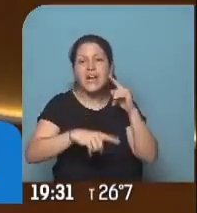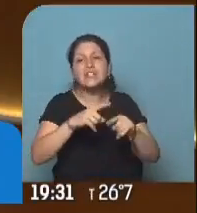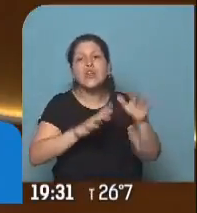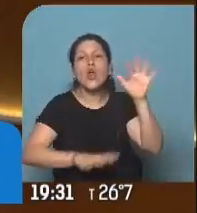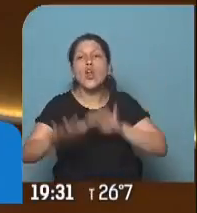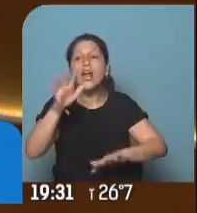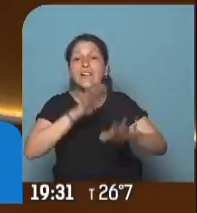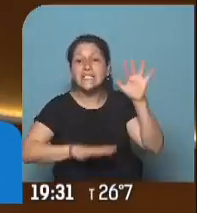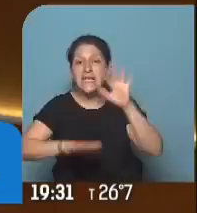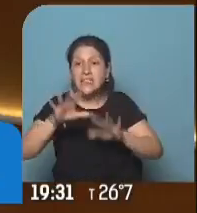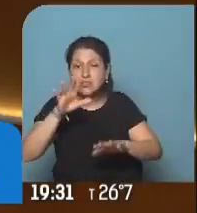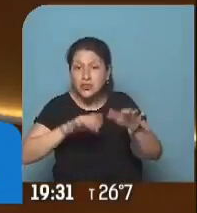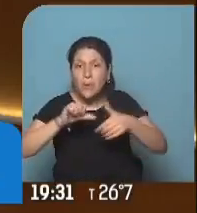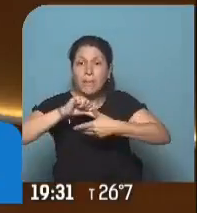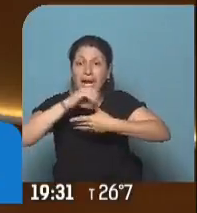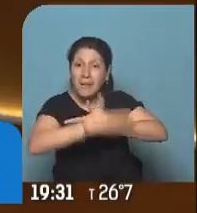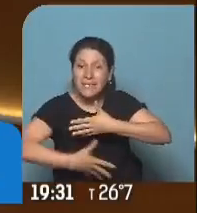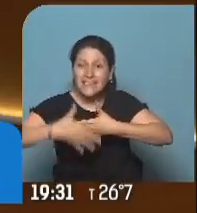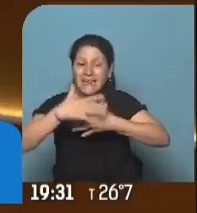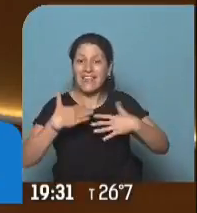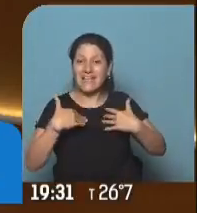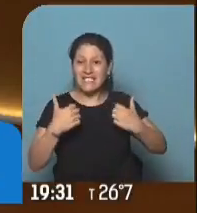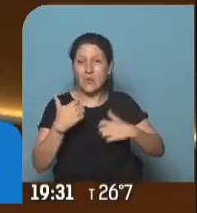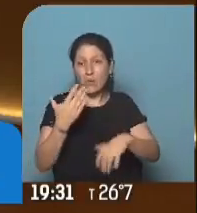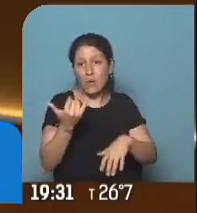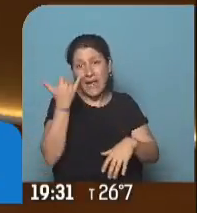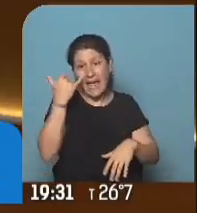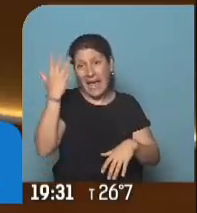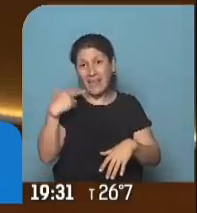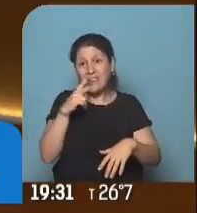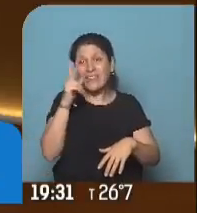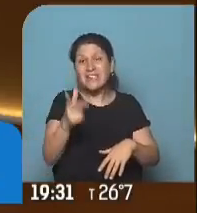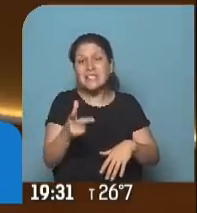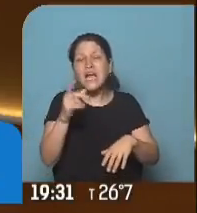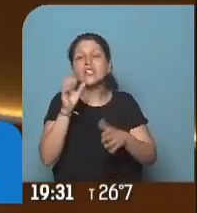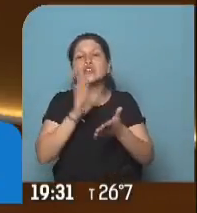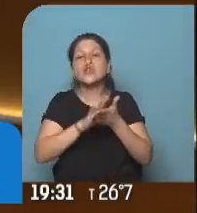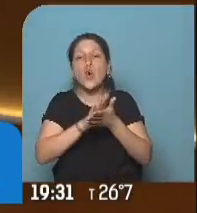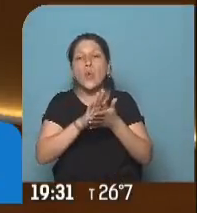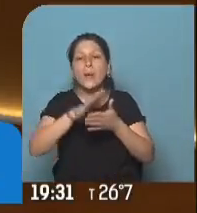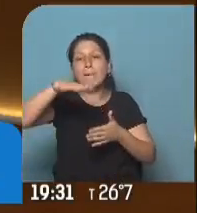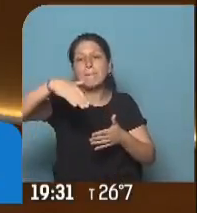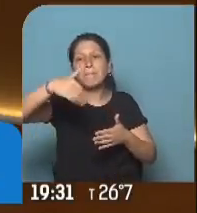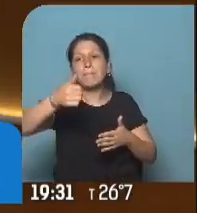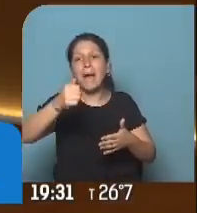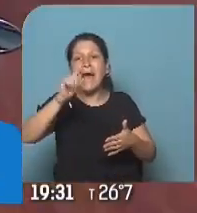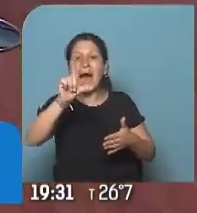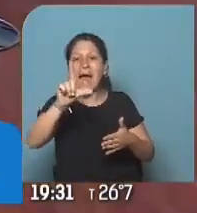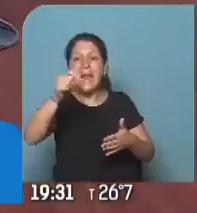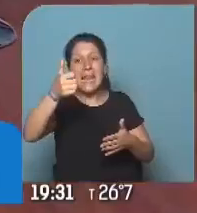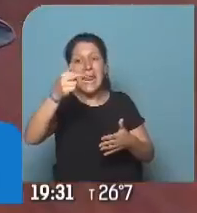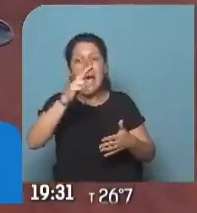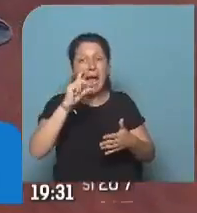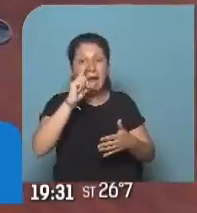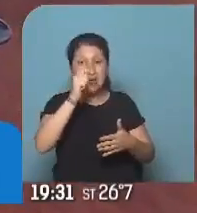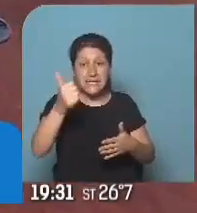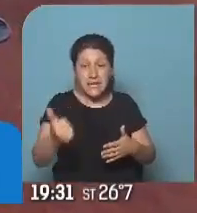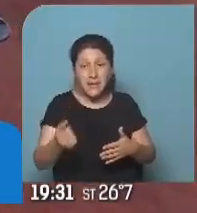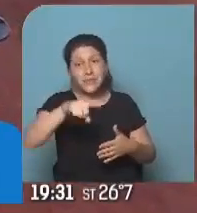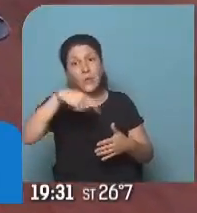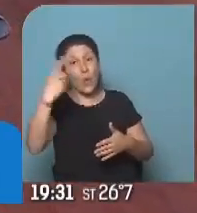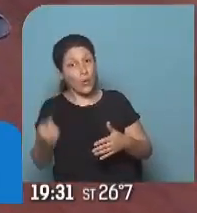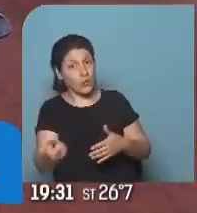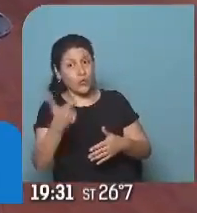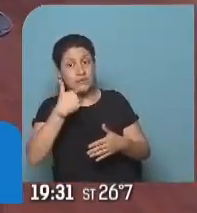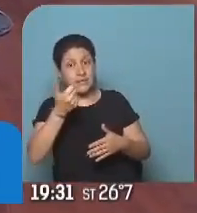que demuestra estos datos que te mencionaba de malaria. En el caso de sarampión o difteria, son enfermedades que, como